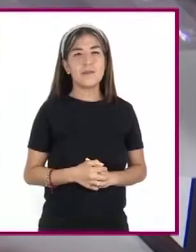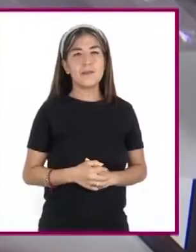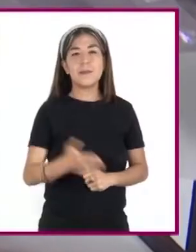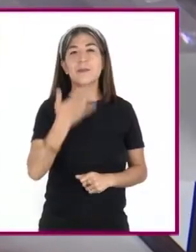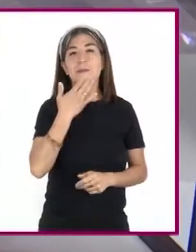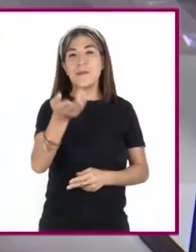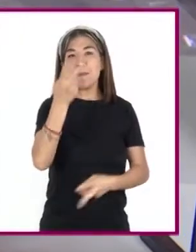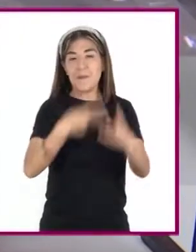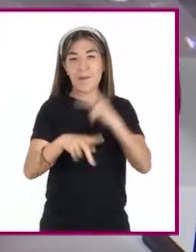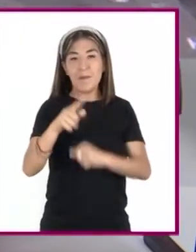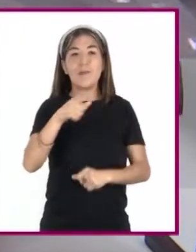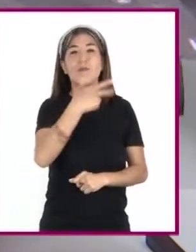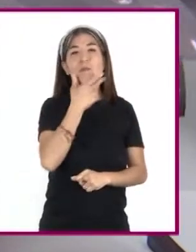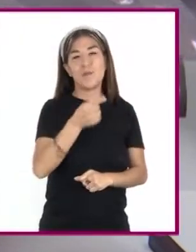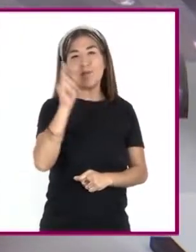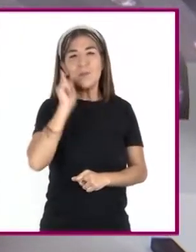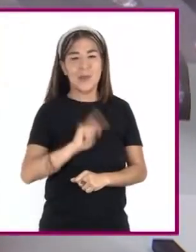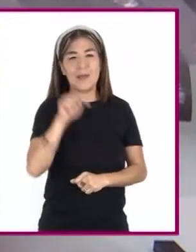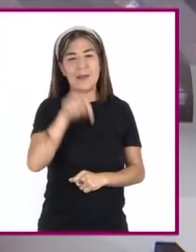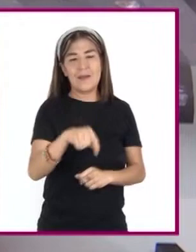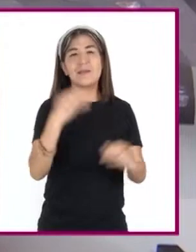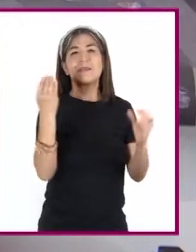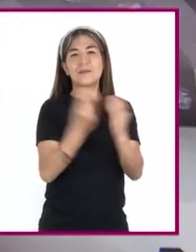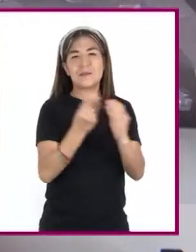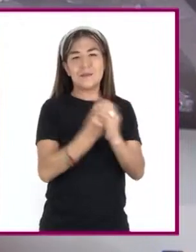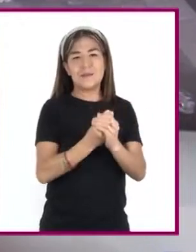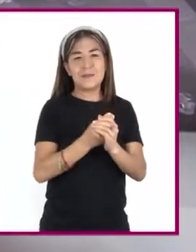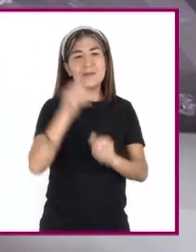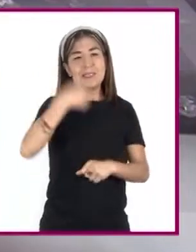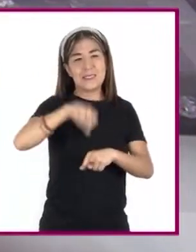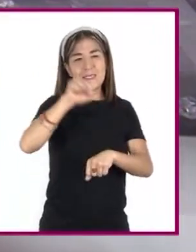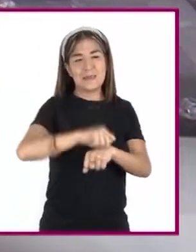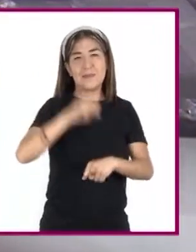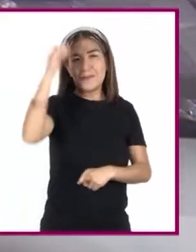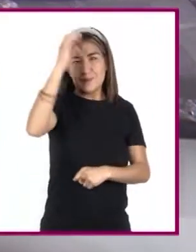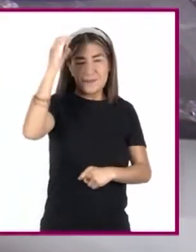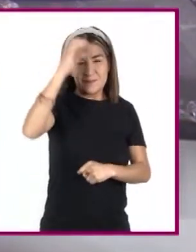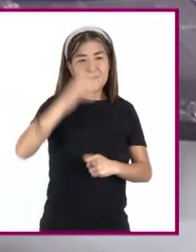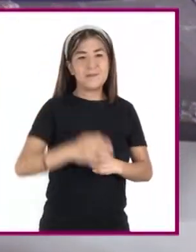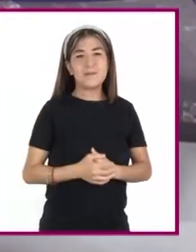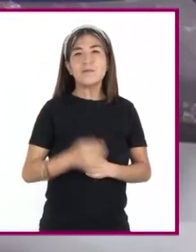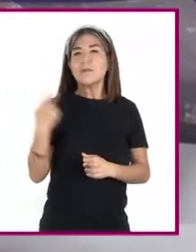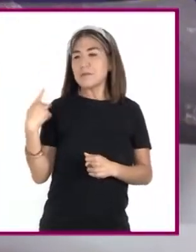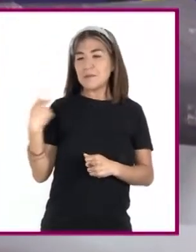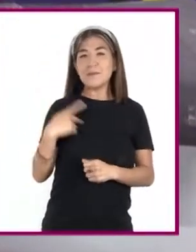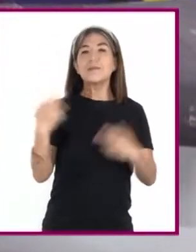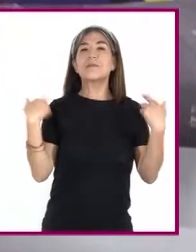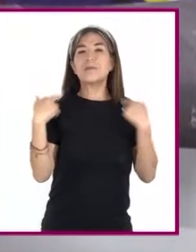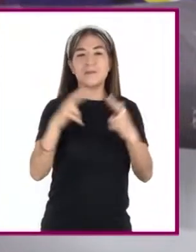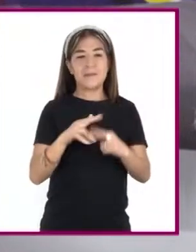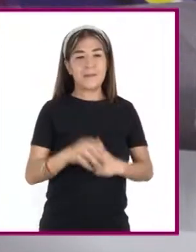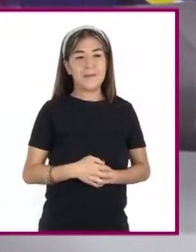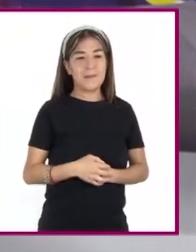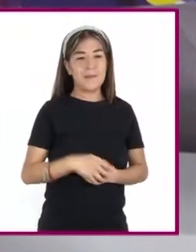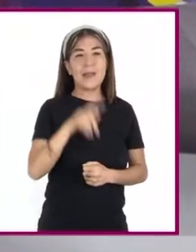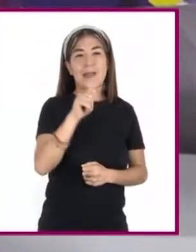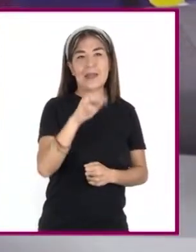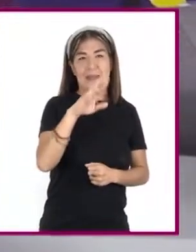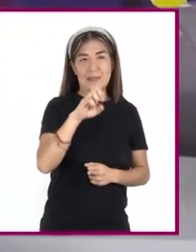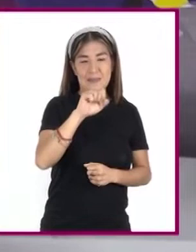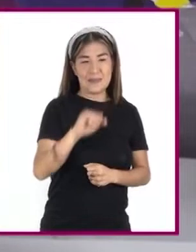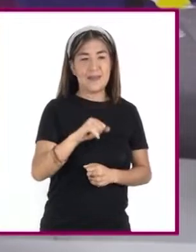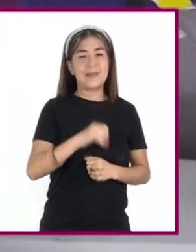Bienvenidas y bienvenidos a una cápsula más de la Semana de la Ciencia. Somos las profesoras Teresa de